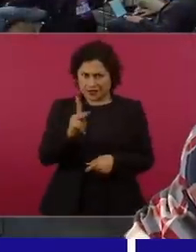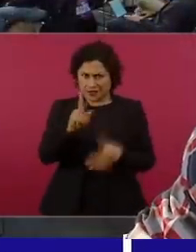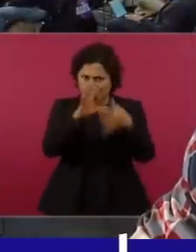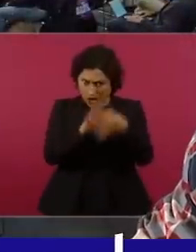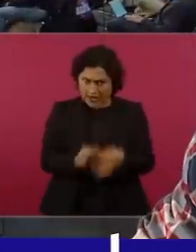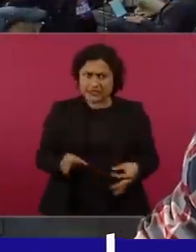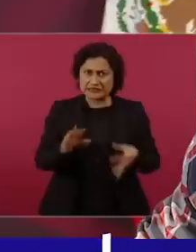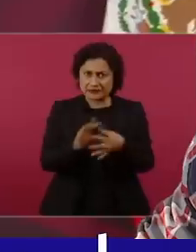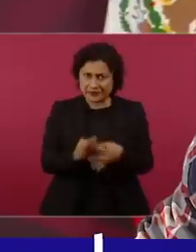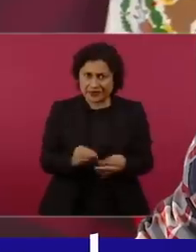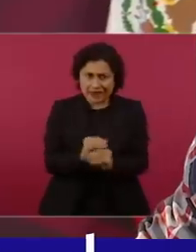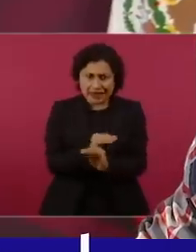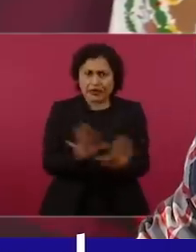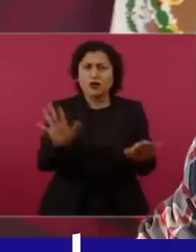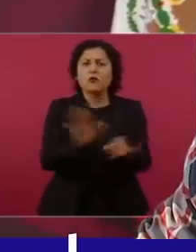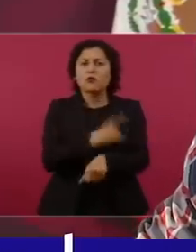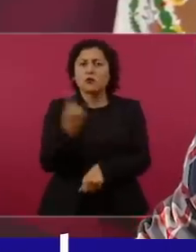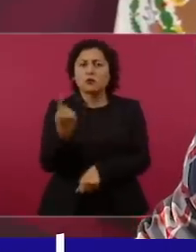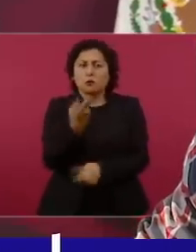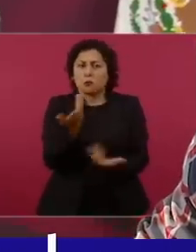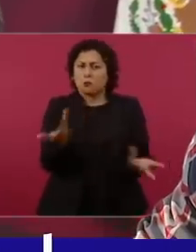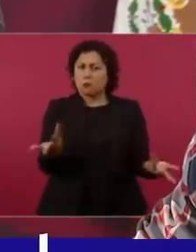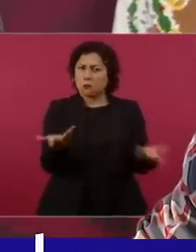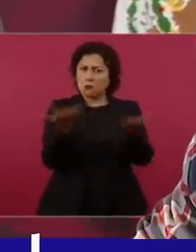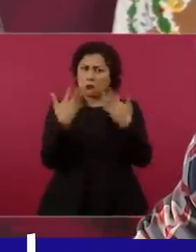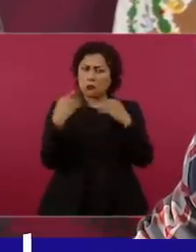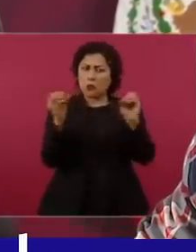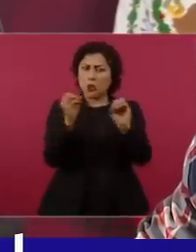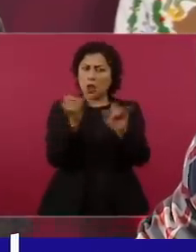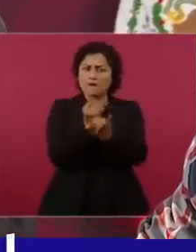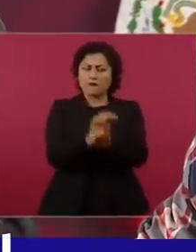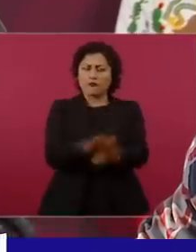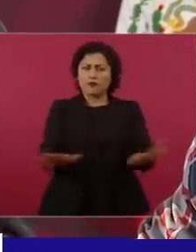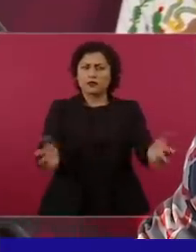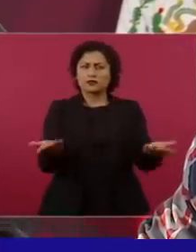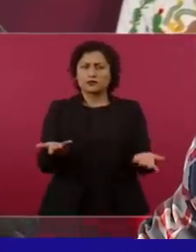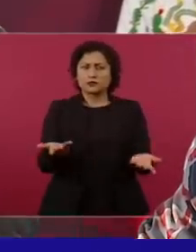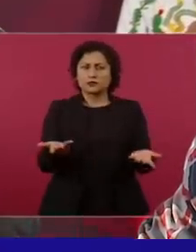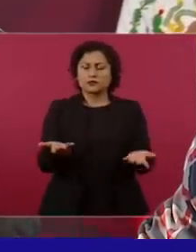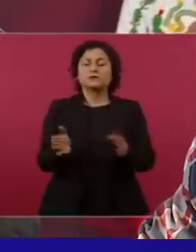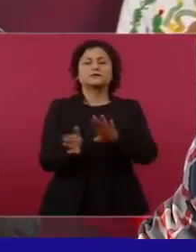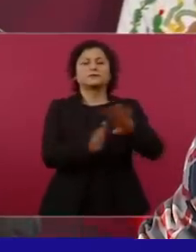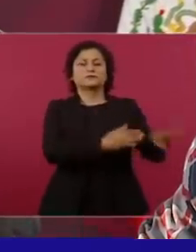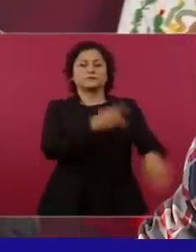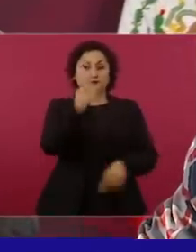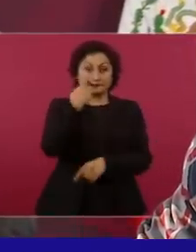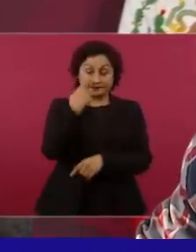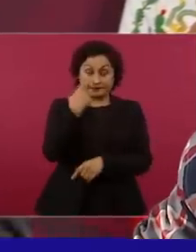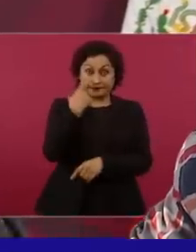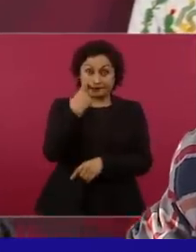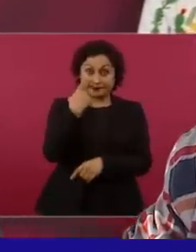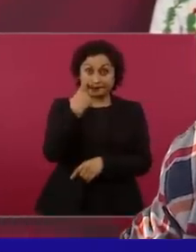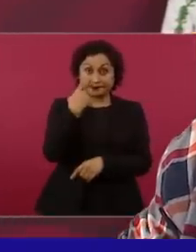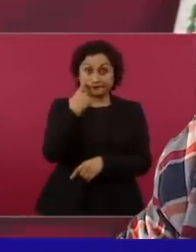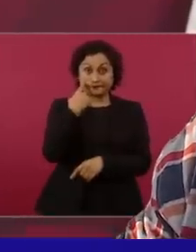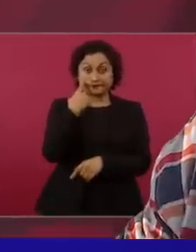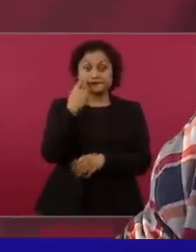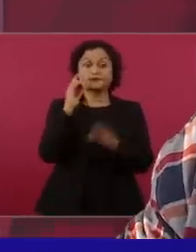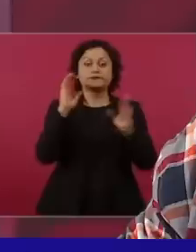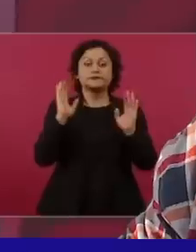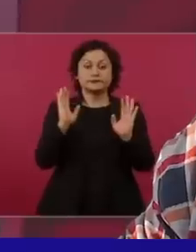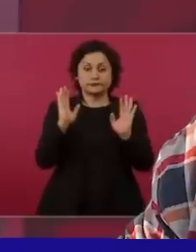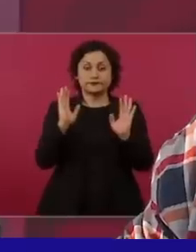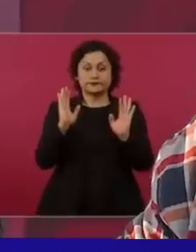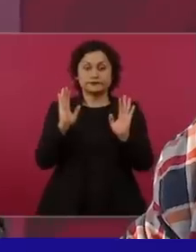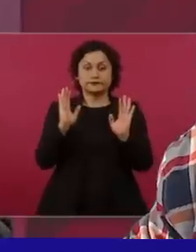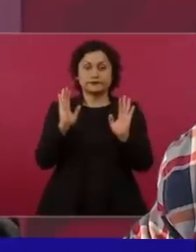el porqué. Ahora, de tanto insistir, porque no es en vano